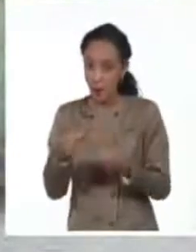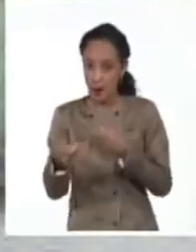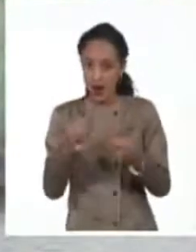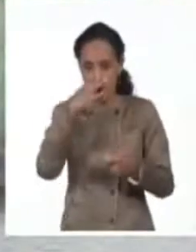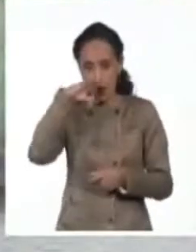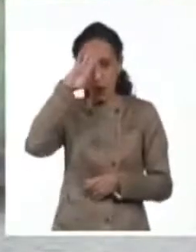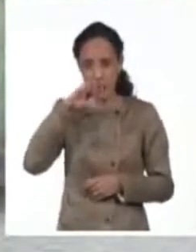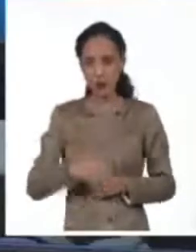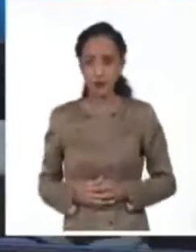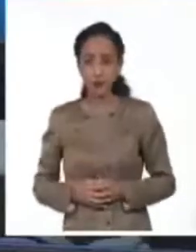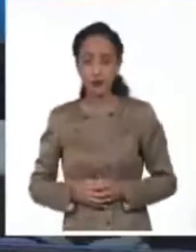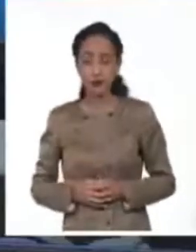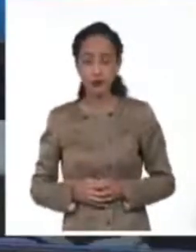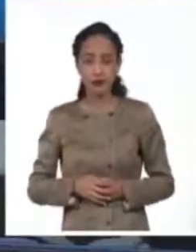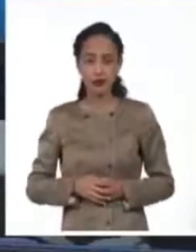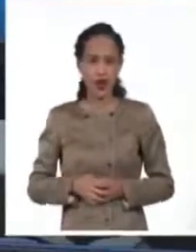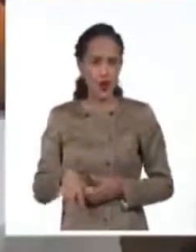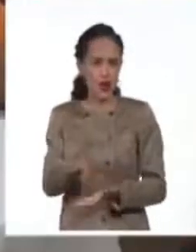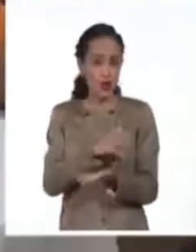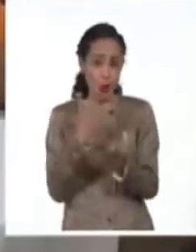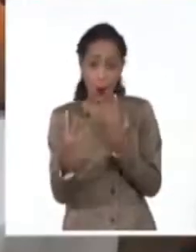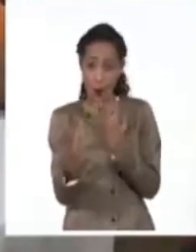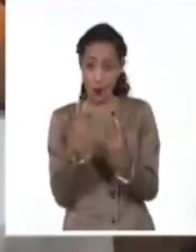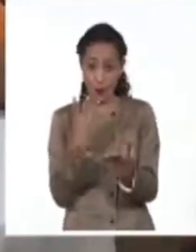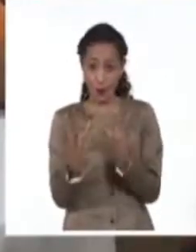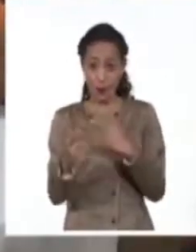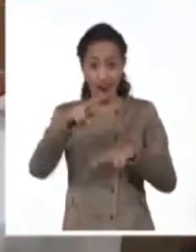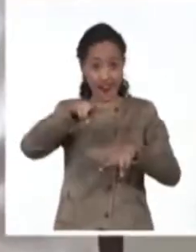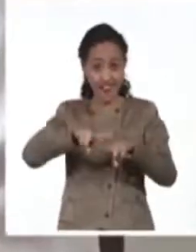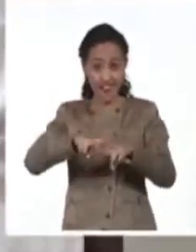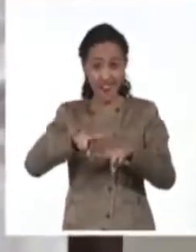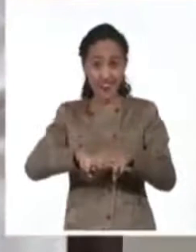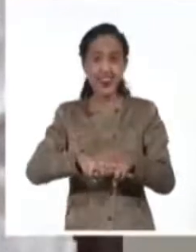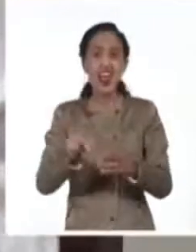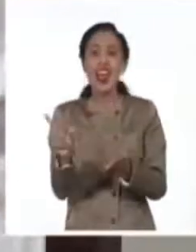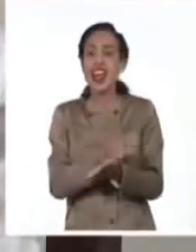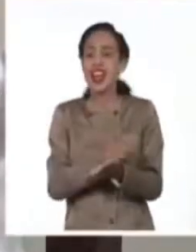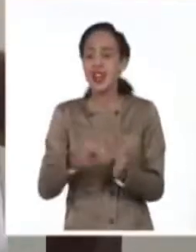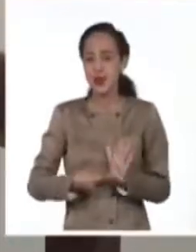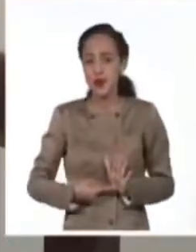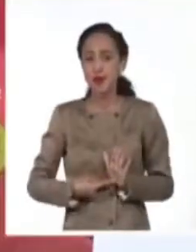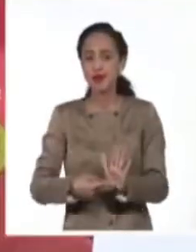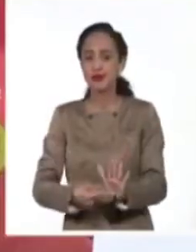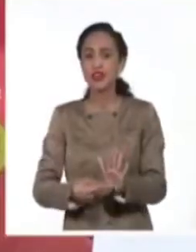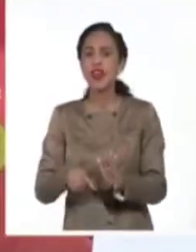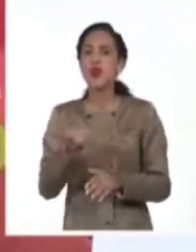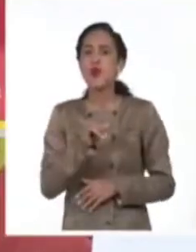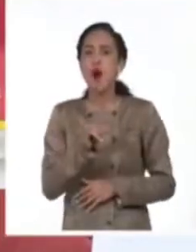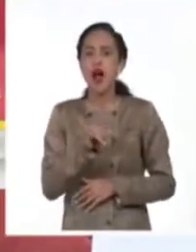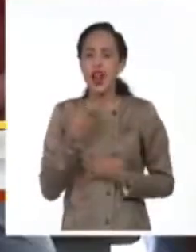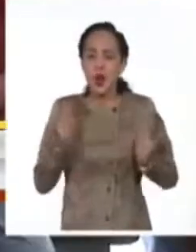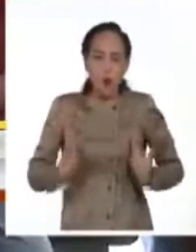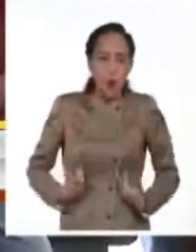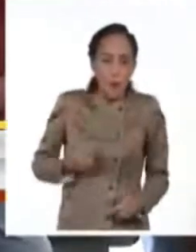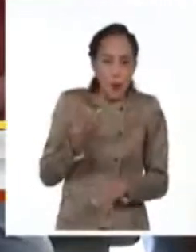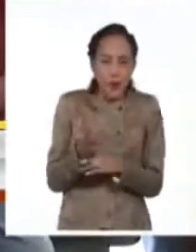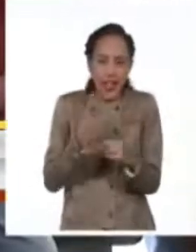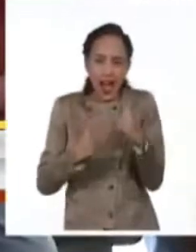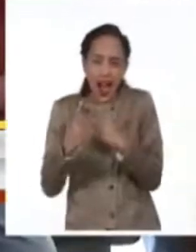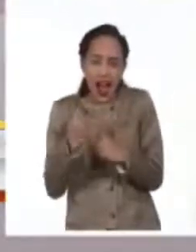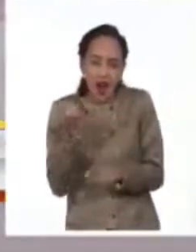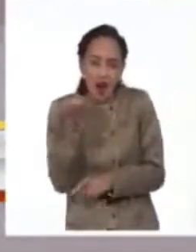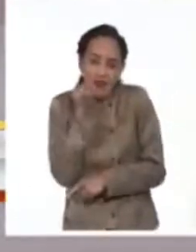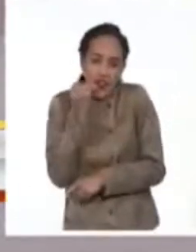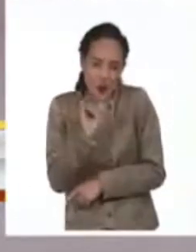La Sodería Obispo en el céntrico Boulevard Habanero fue escenario de la presentación del libro El Cuerpo Me Pide Algo Frío, sugestivo título de la editorial